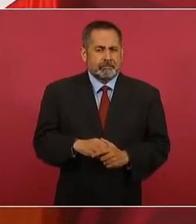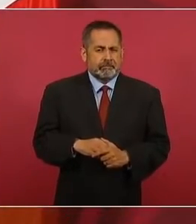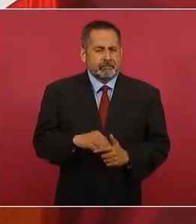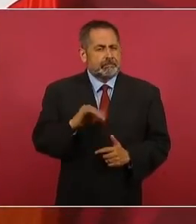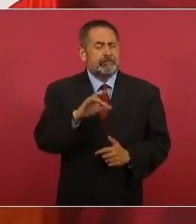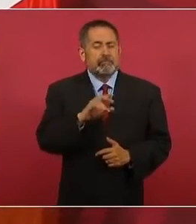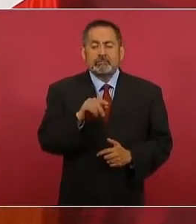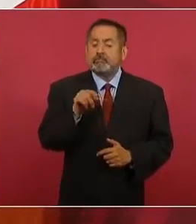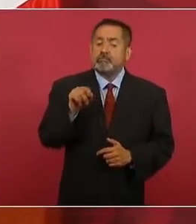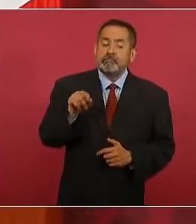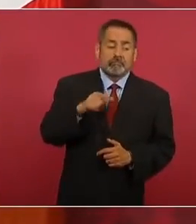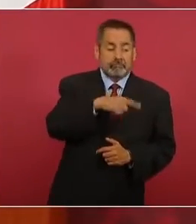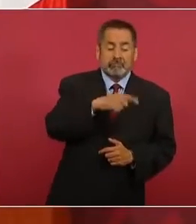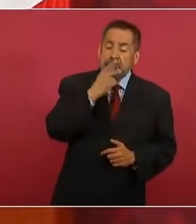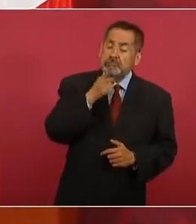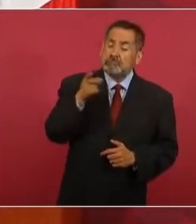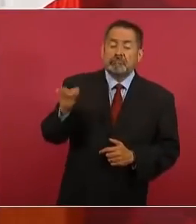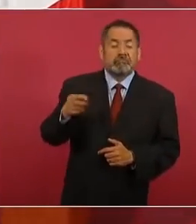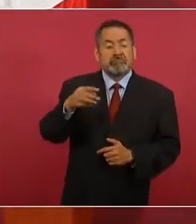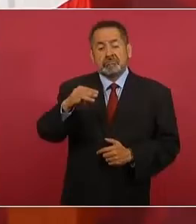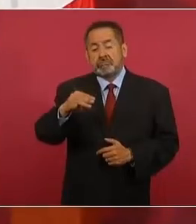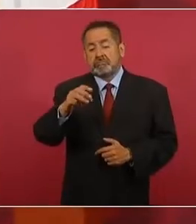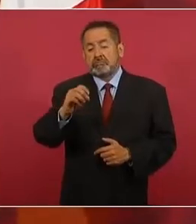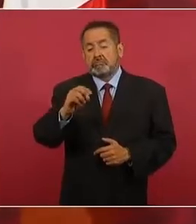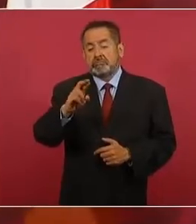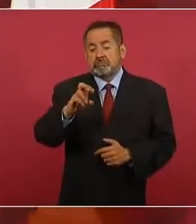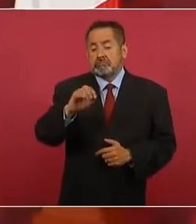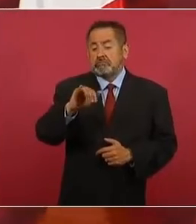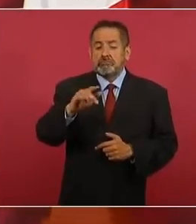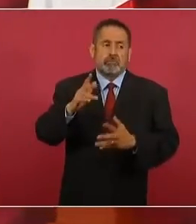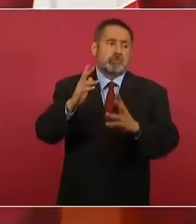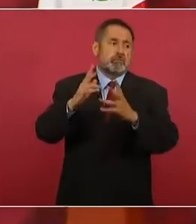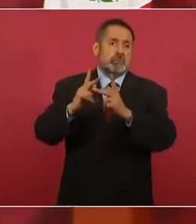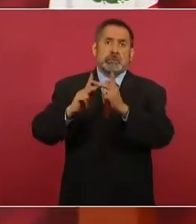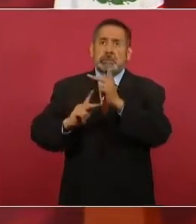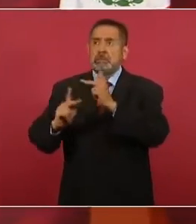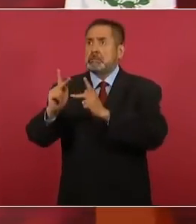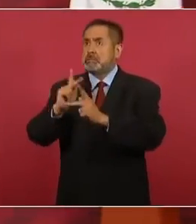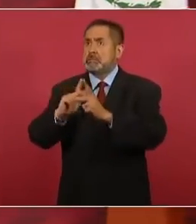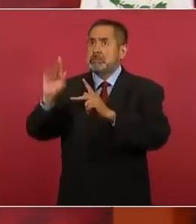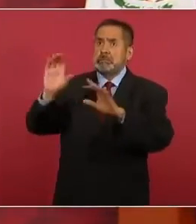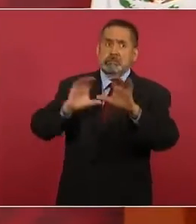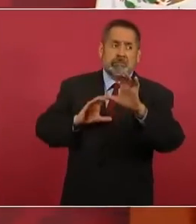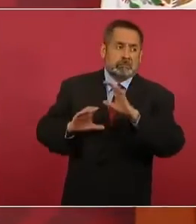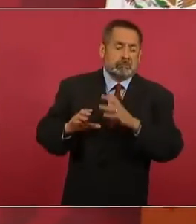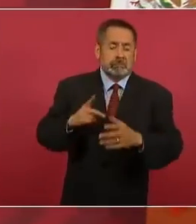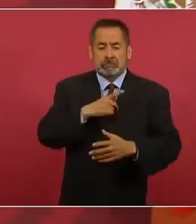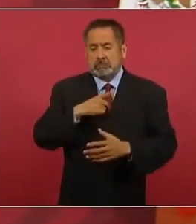los Moreira habían endeudado a Coahuila,